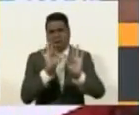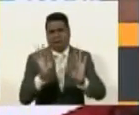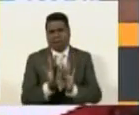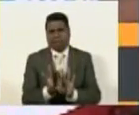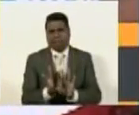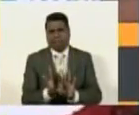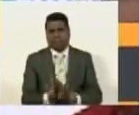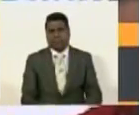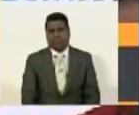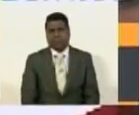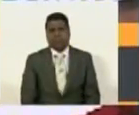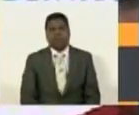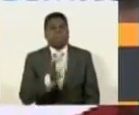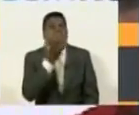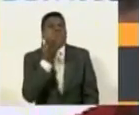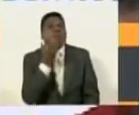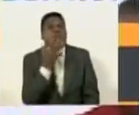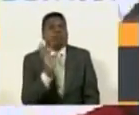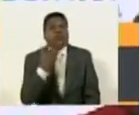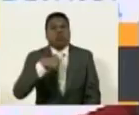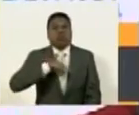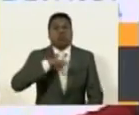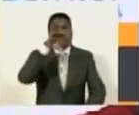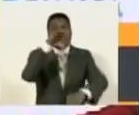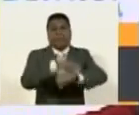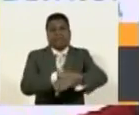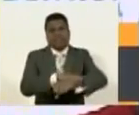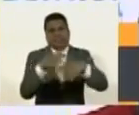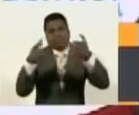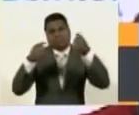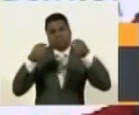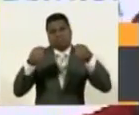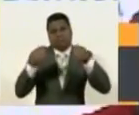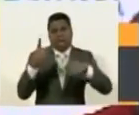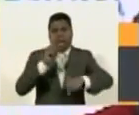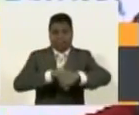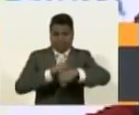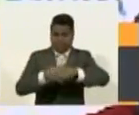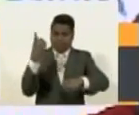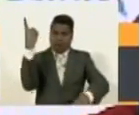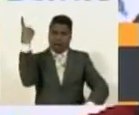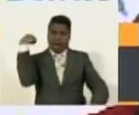Si nosotros, los que estuvimos presos en aquel tiempo,